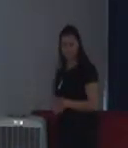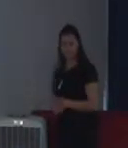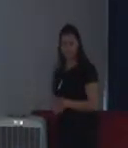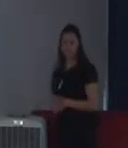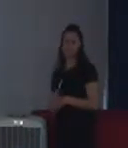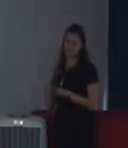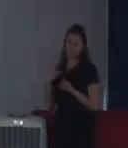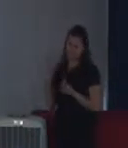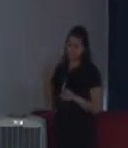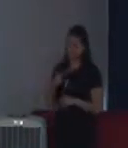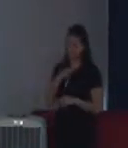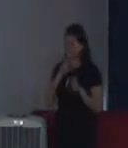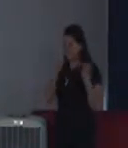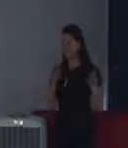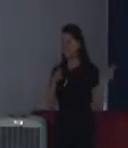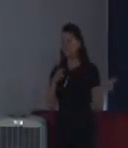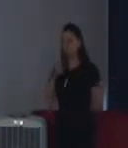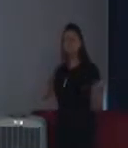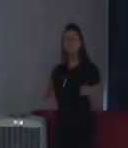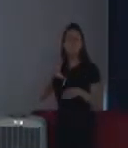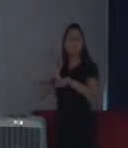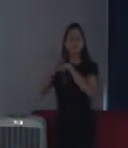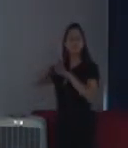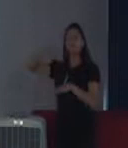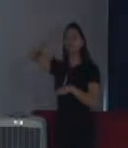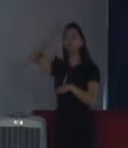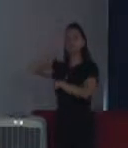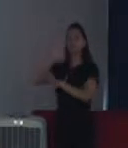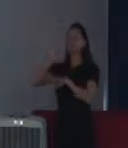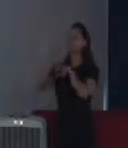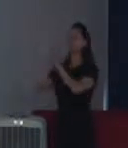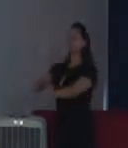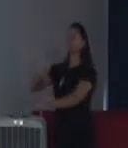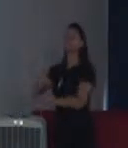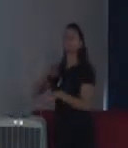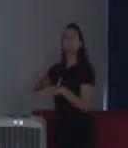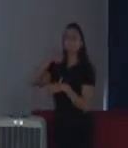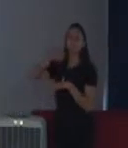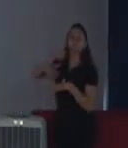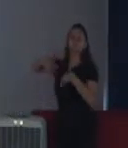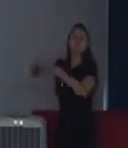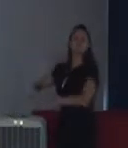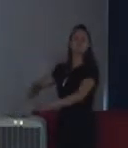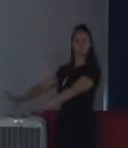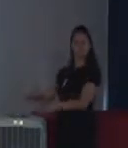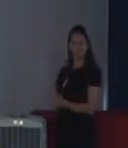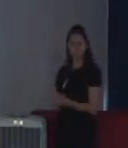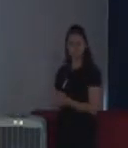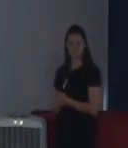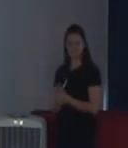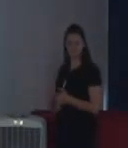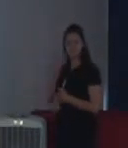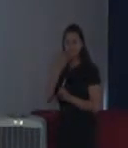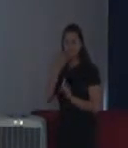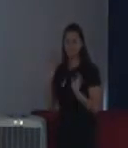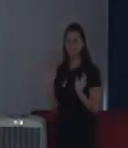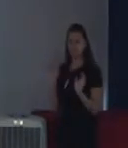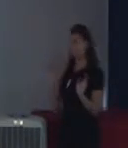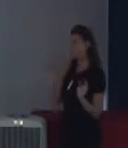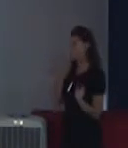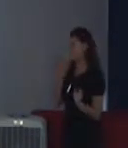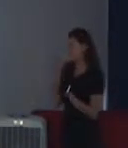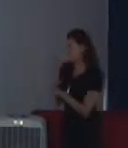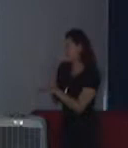este tema los médicos se empoderaron en demasía que ya si no hay un consentimiento médico ya no